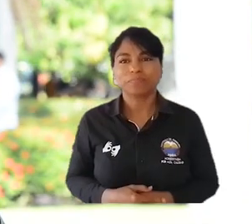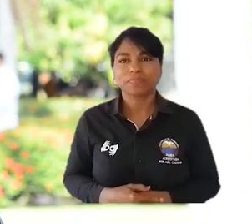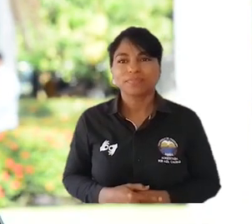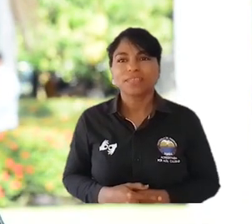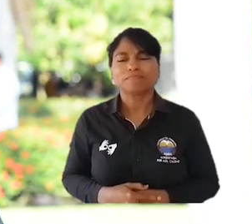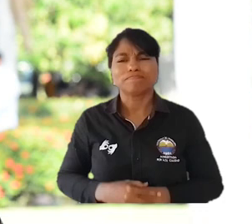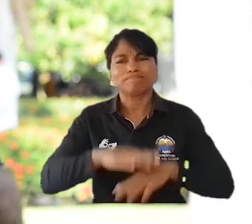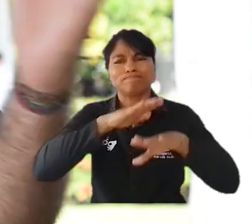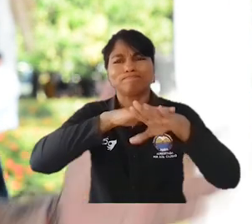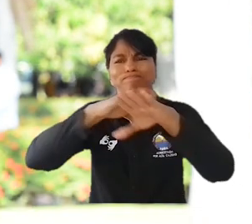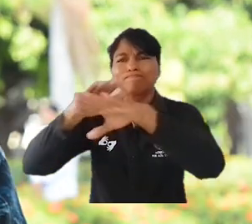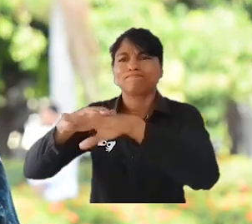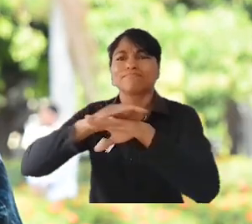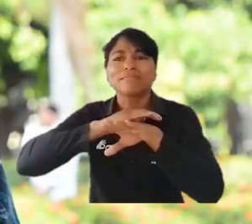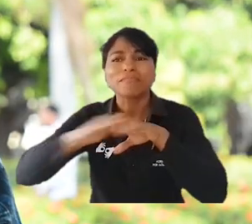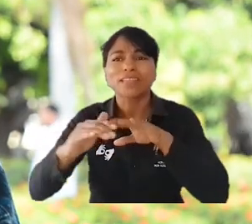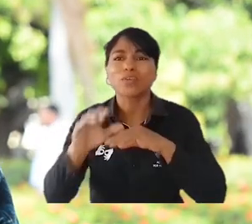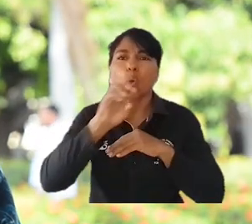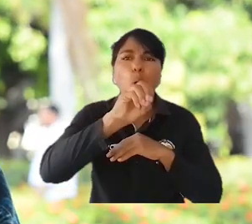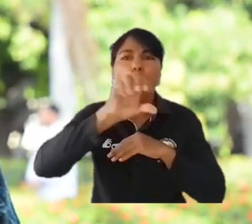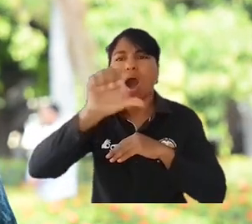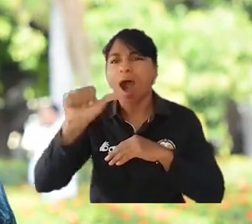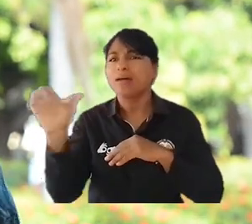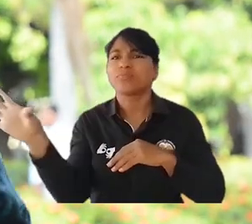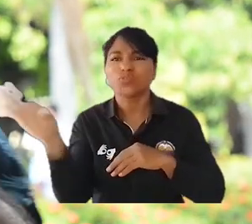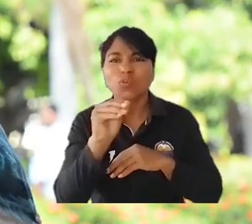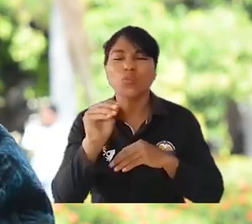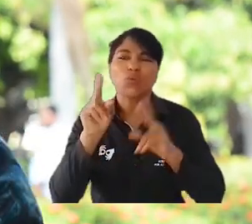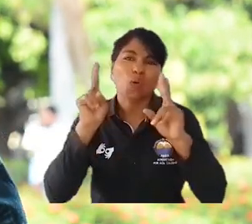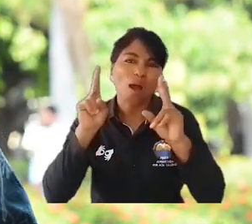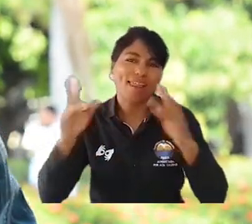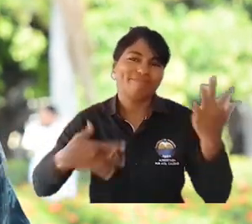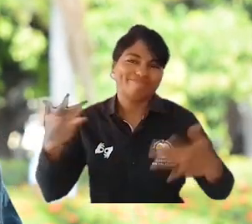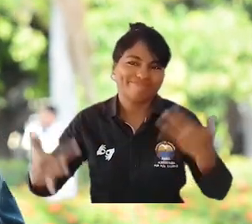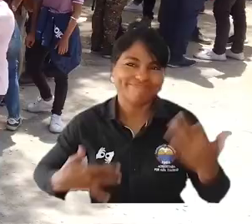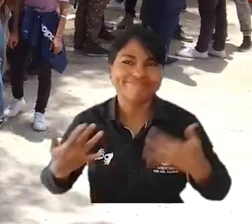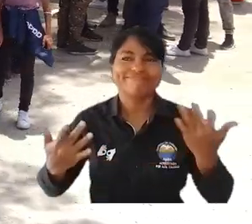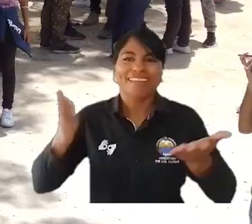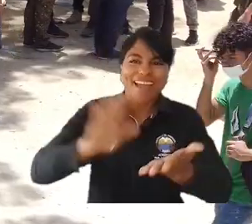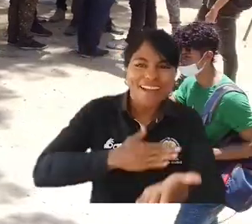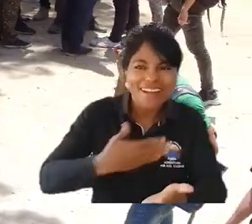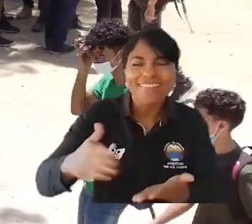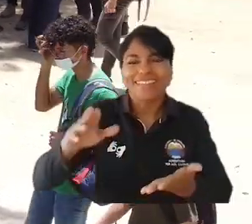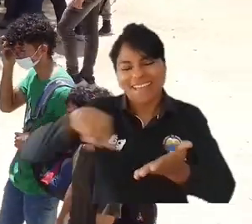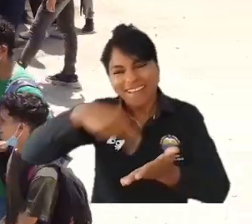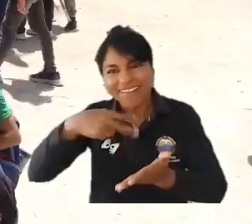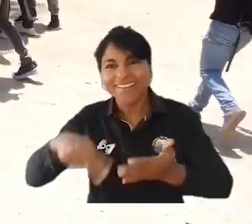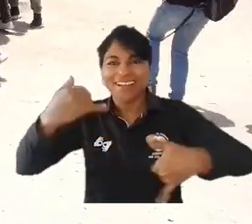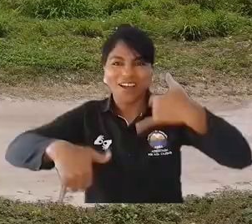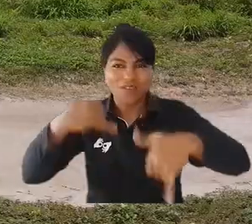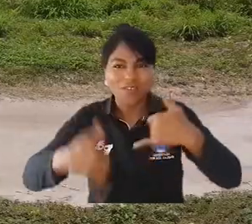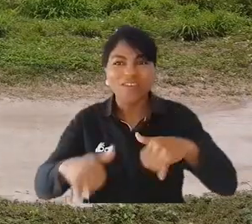invitación para todos y todas. Ojalá se animen a bailar, a cantar, a jugar, pero por encima de todo, en